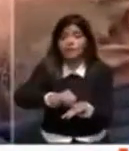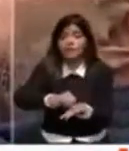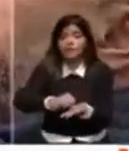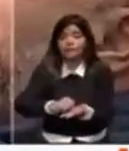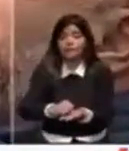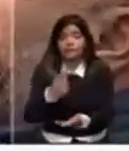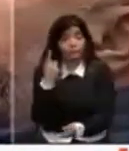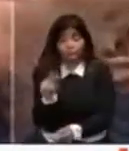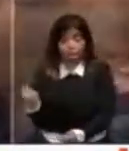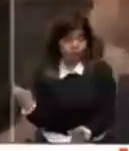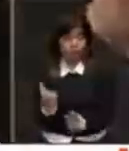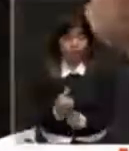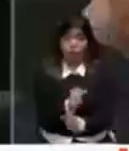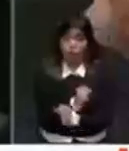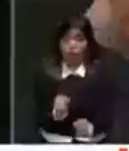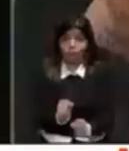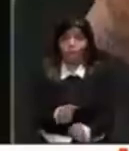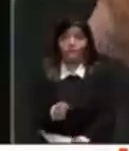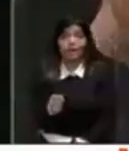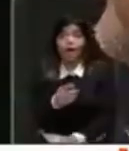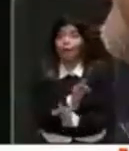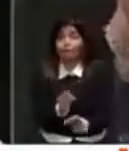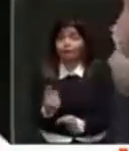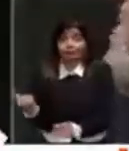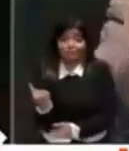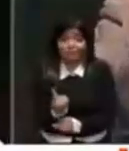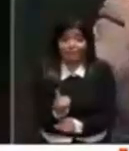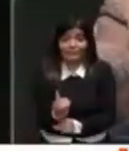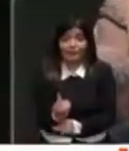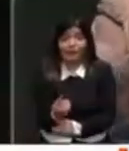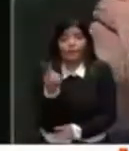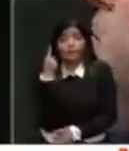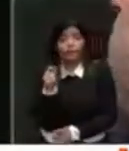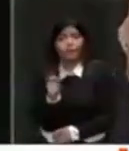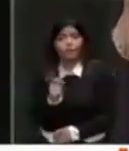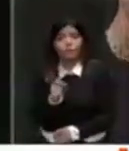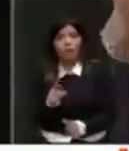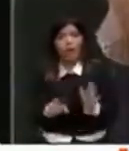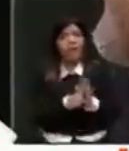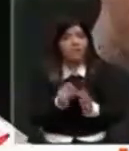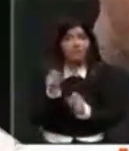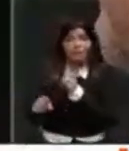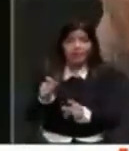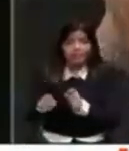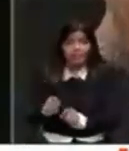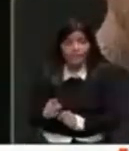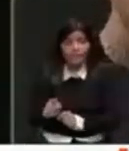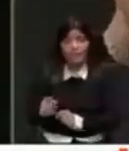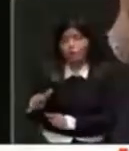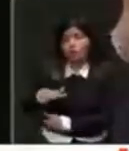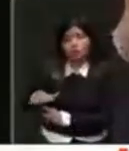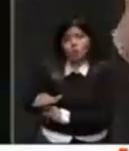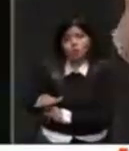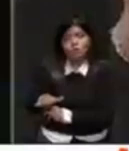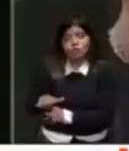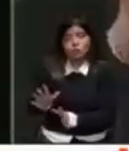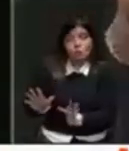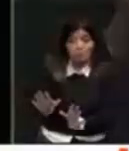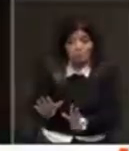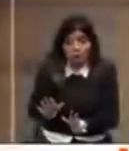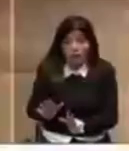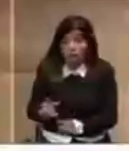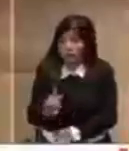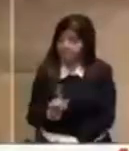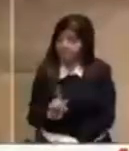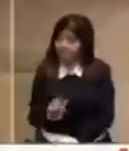no se ha materializado hasta este minuto, pero no hace referencia a una legítima defensa u otra alguna circunstancia que establezca nuestra